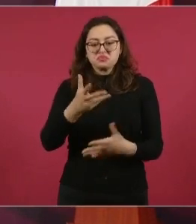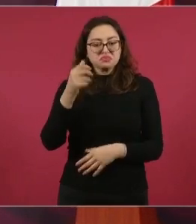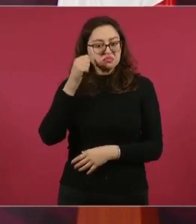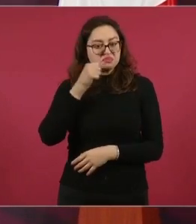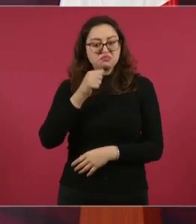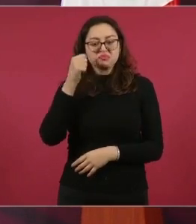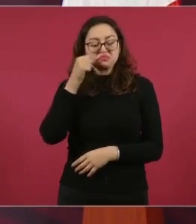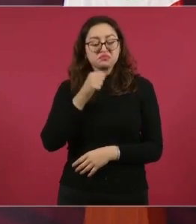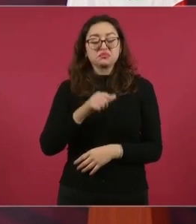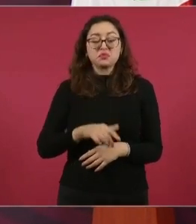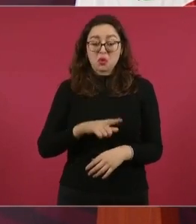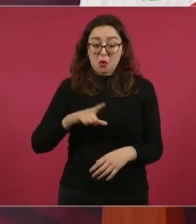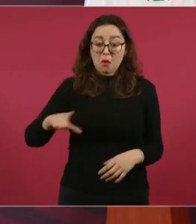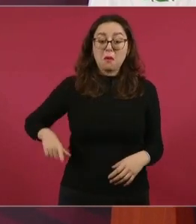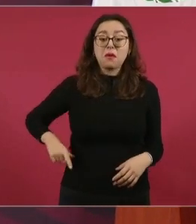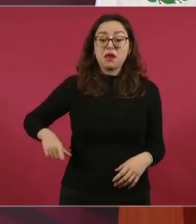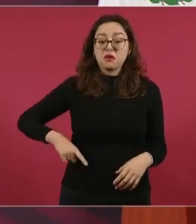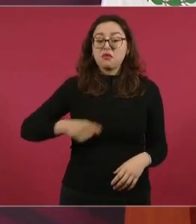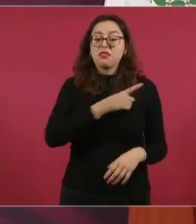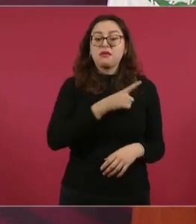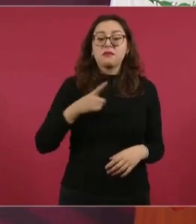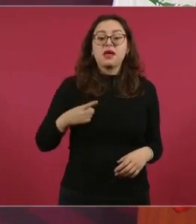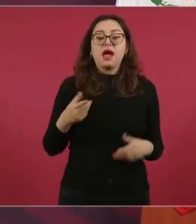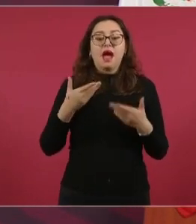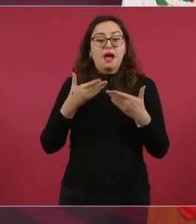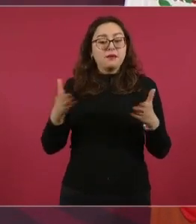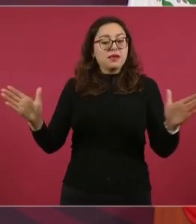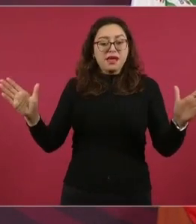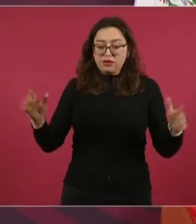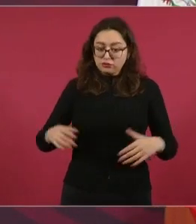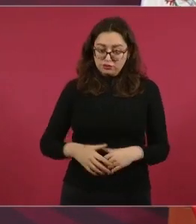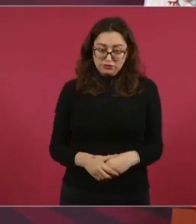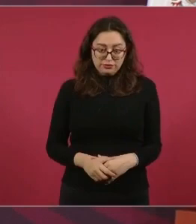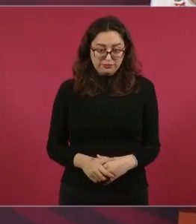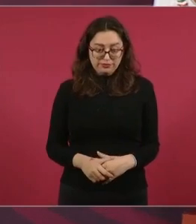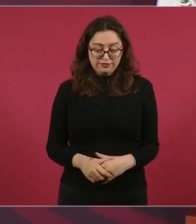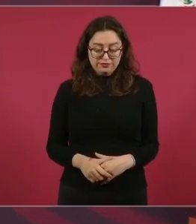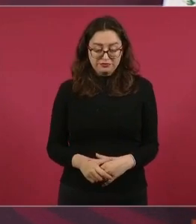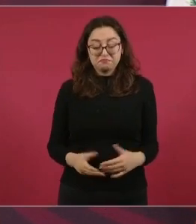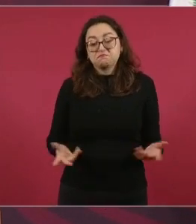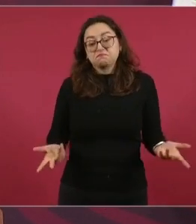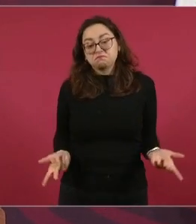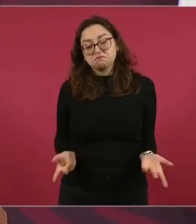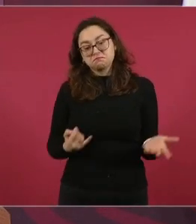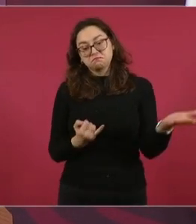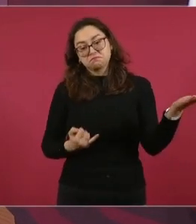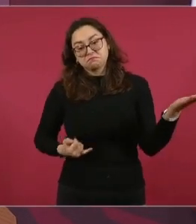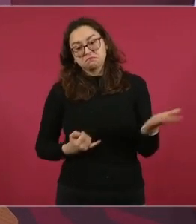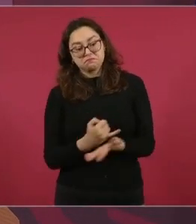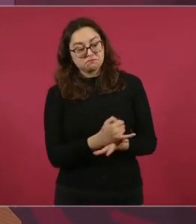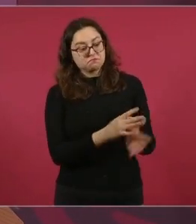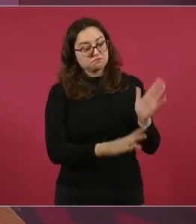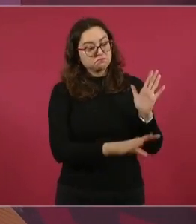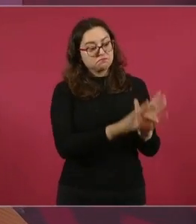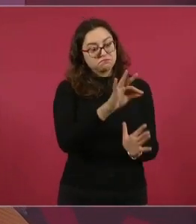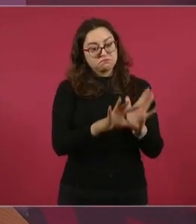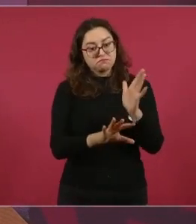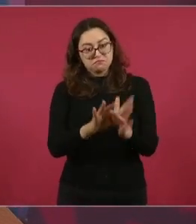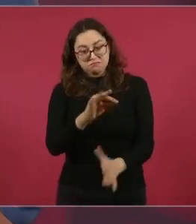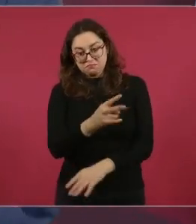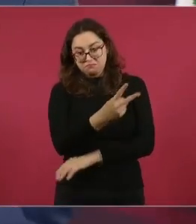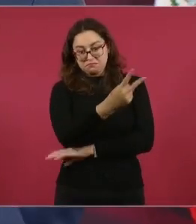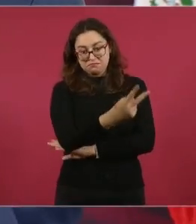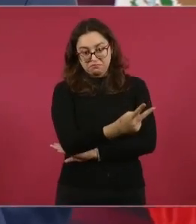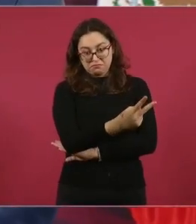y la vida pública tiene que ser cada vez más pública. El caso es de que ya decido de que va a